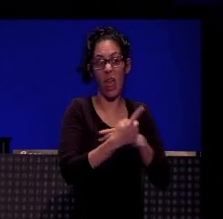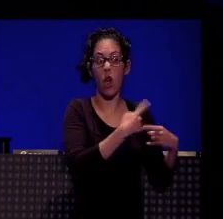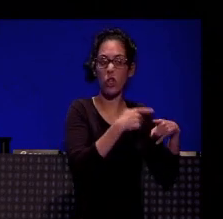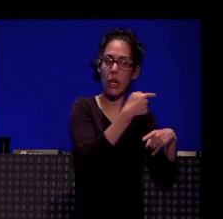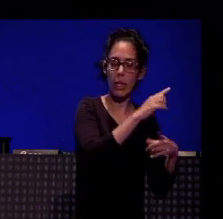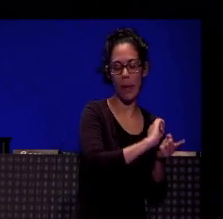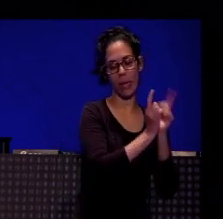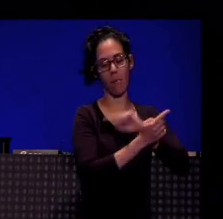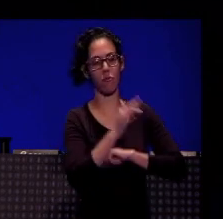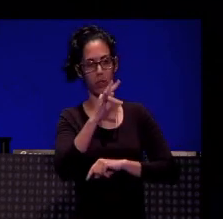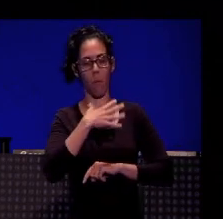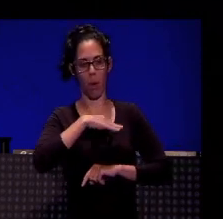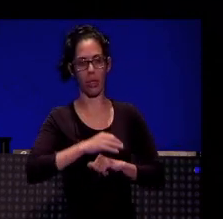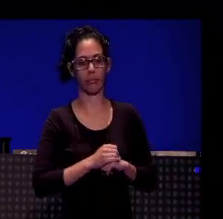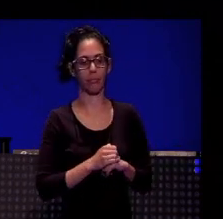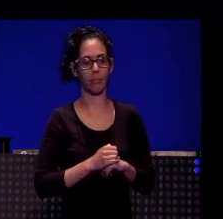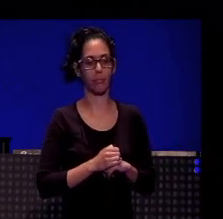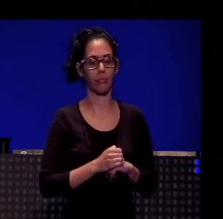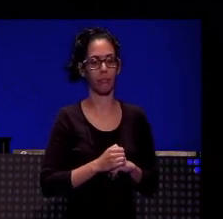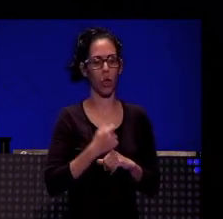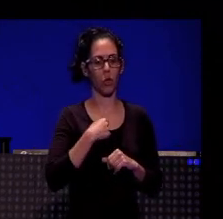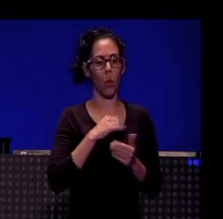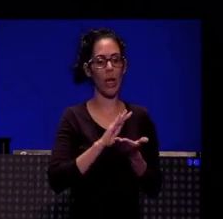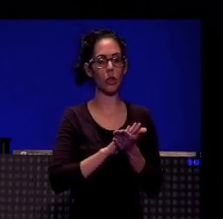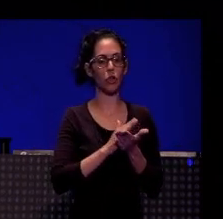virtudes haberte una chuletilla por aquí bueno